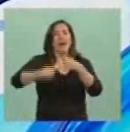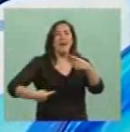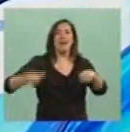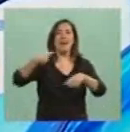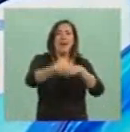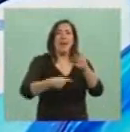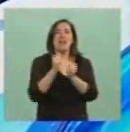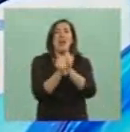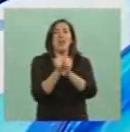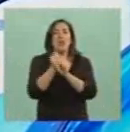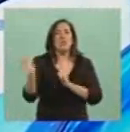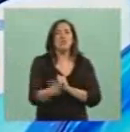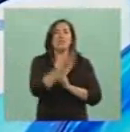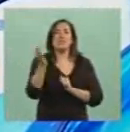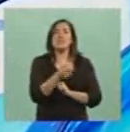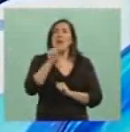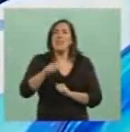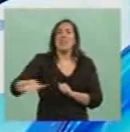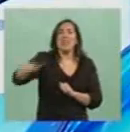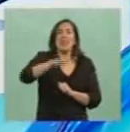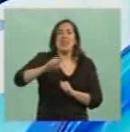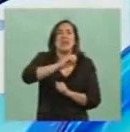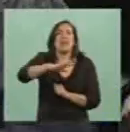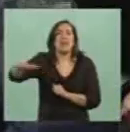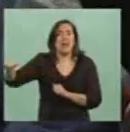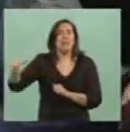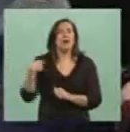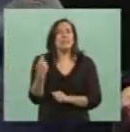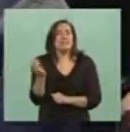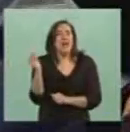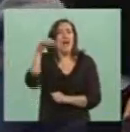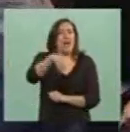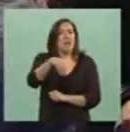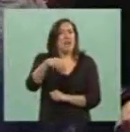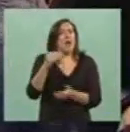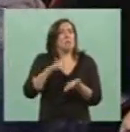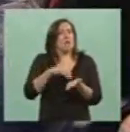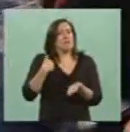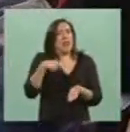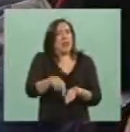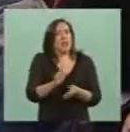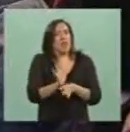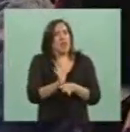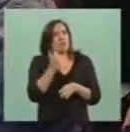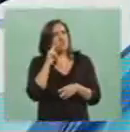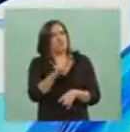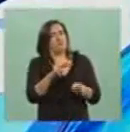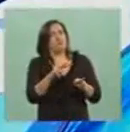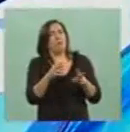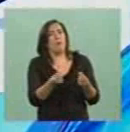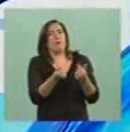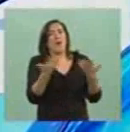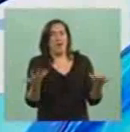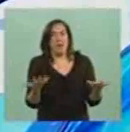digo yo, industrializar la ruralidad y seguir agregando valor a nuestro país. Por eso valoramos tanto esta